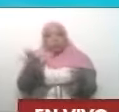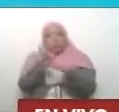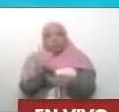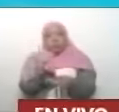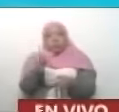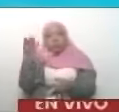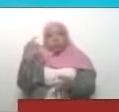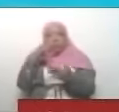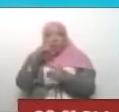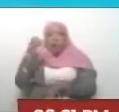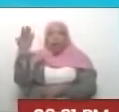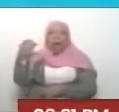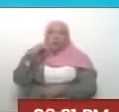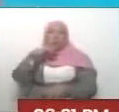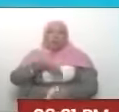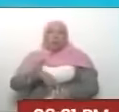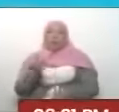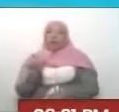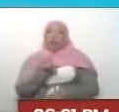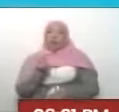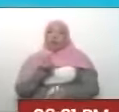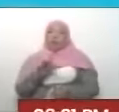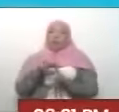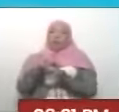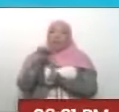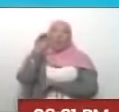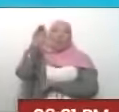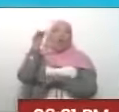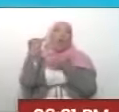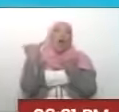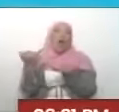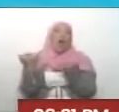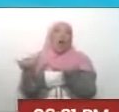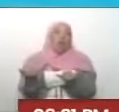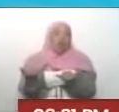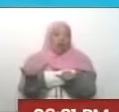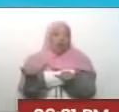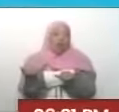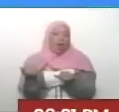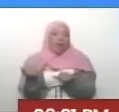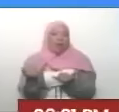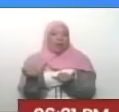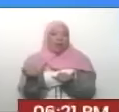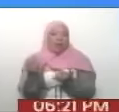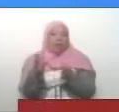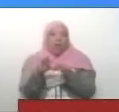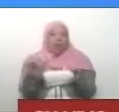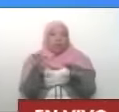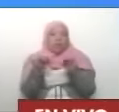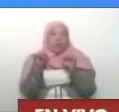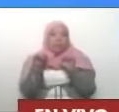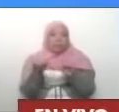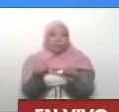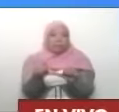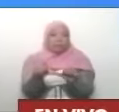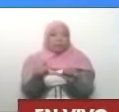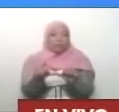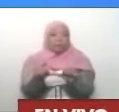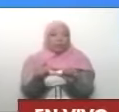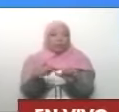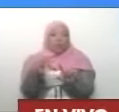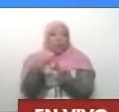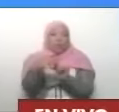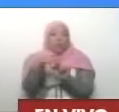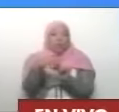pasó hace mucho tiempo, sino como algo que está por pasar y puede pasar aquí y ahora mismo. La historia es continua, porque los